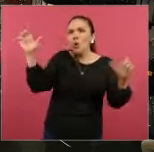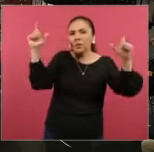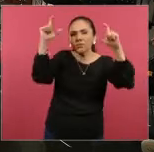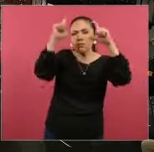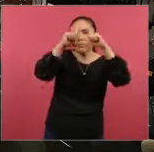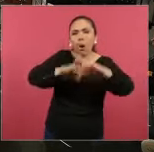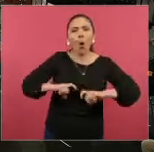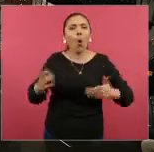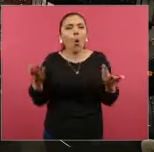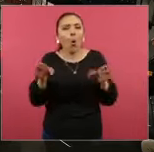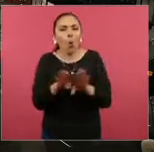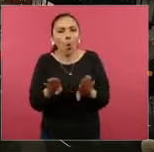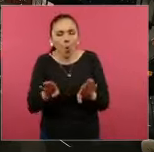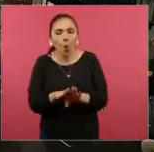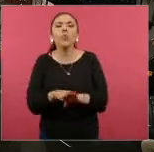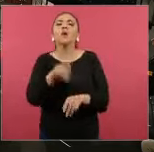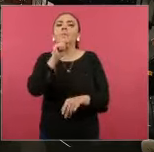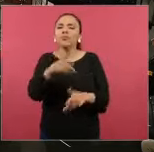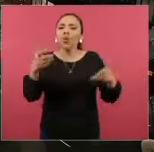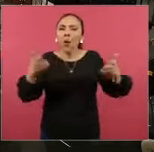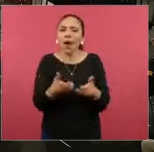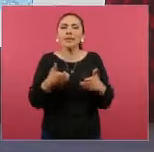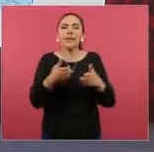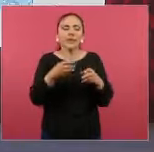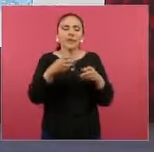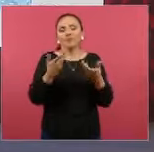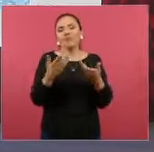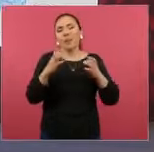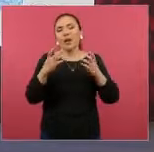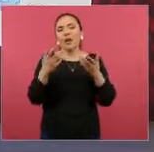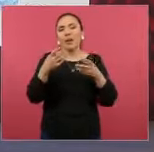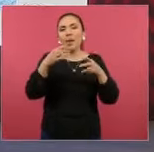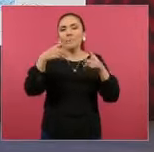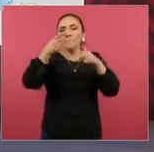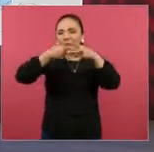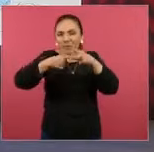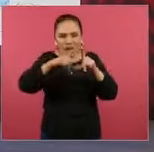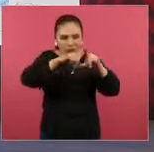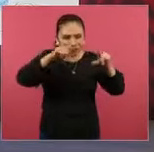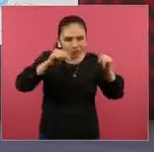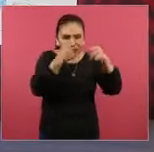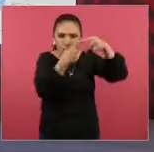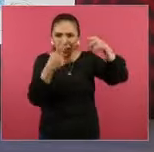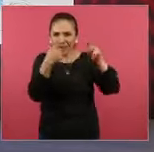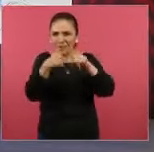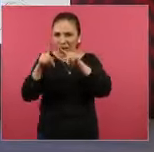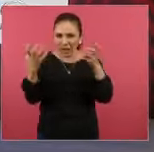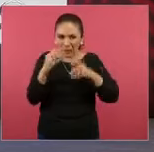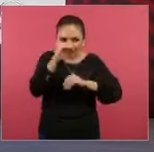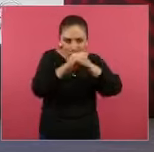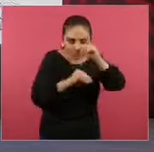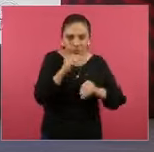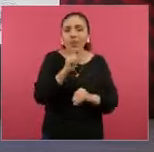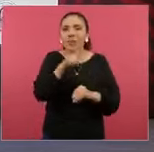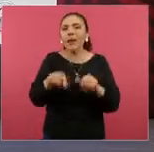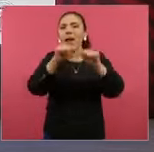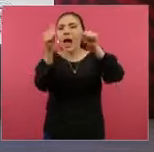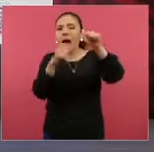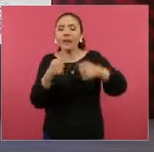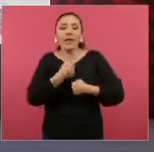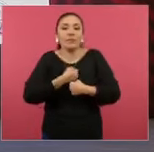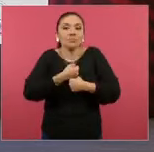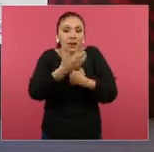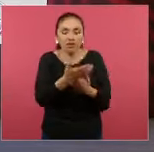desarrollaron volúmenes y cuerpos geométricos, también el arte y la expresión artística, después acá un poco